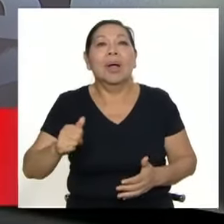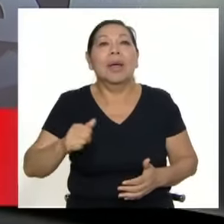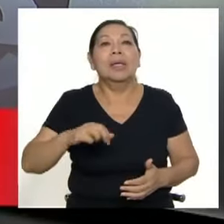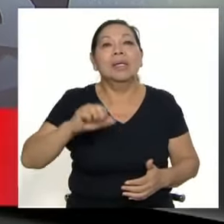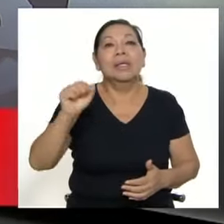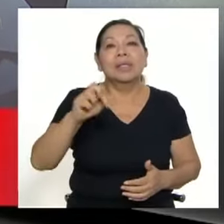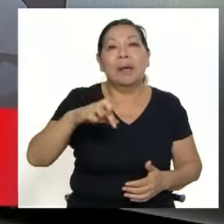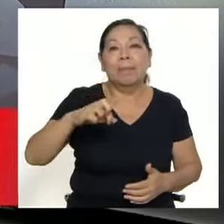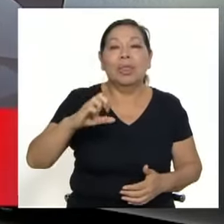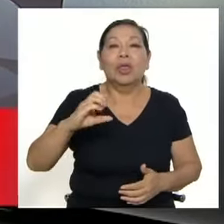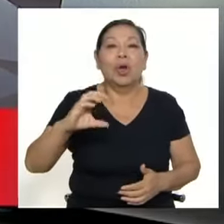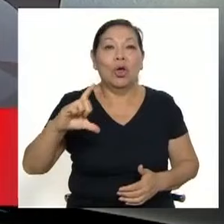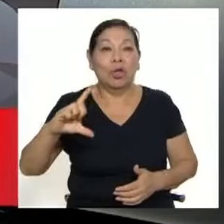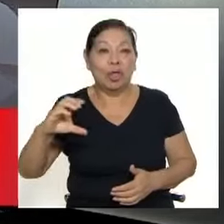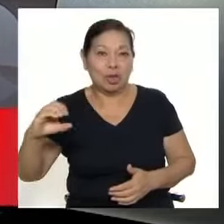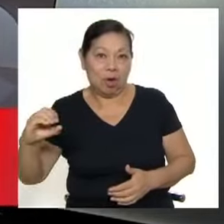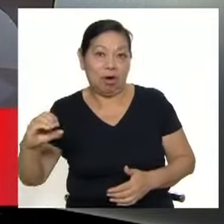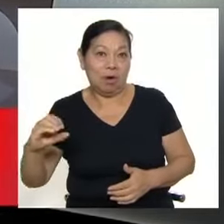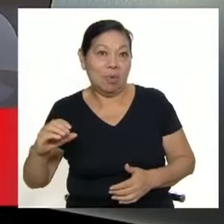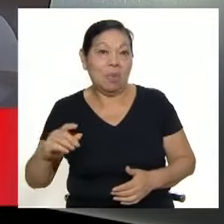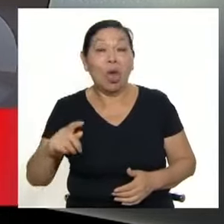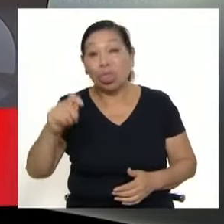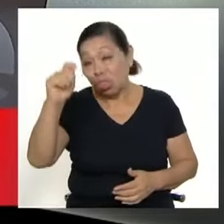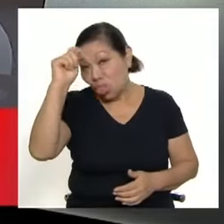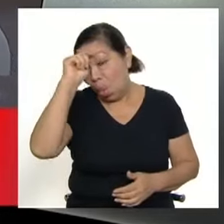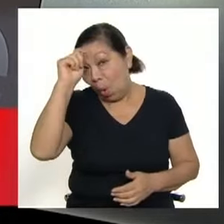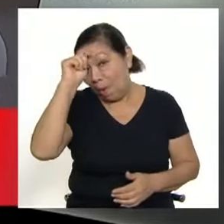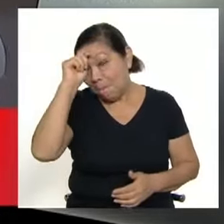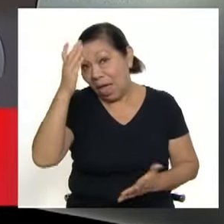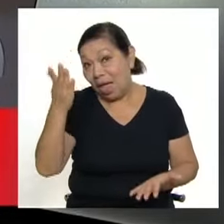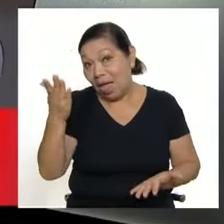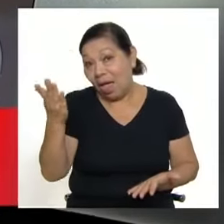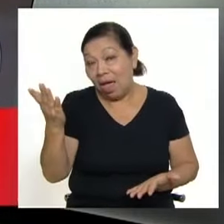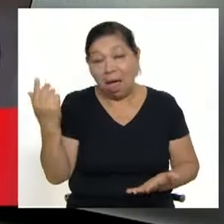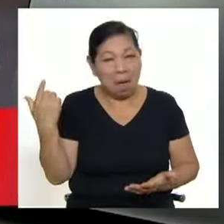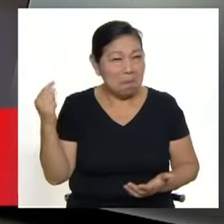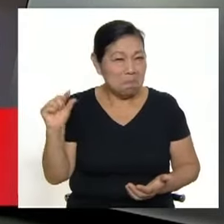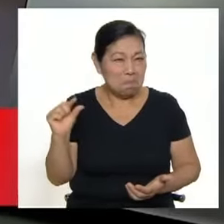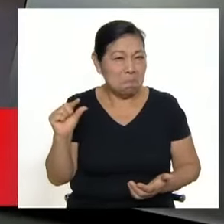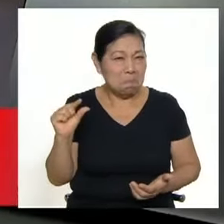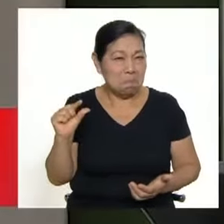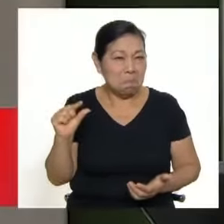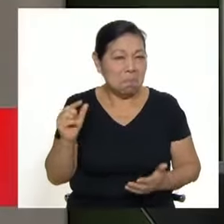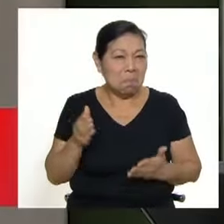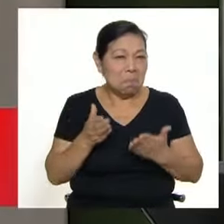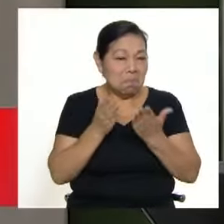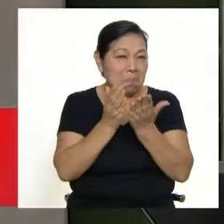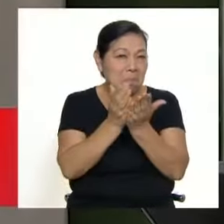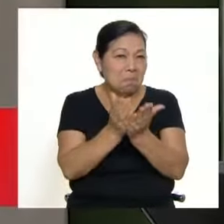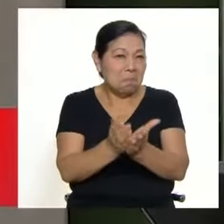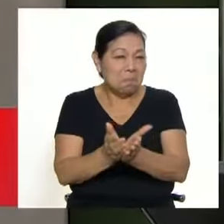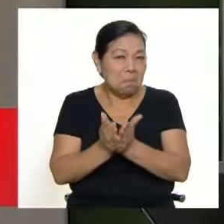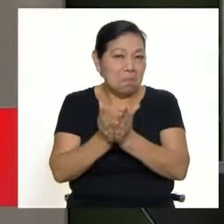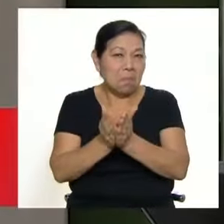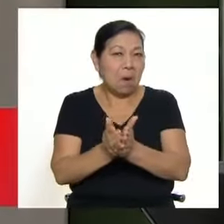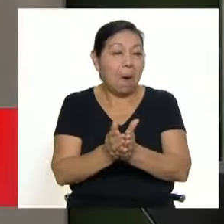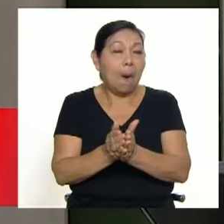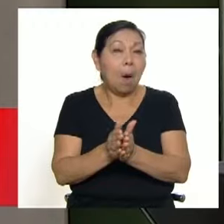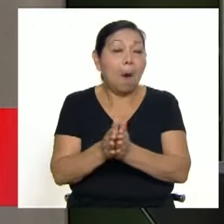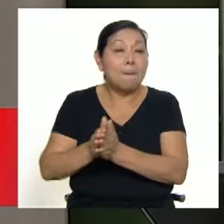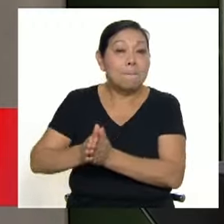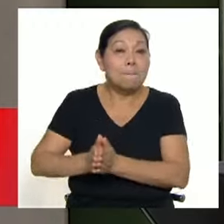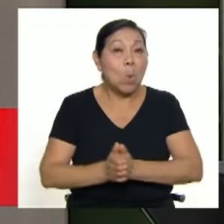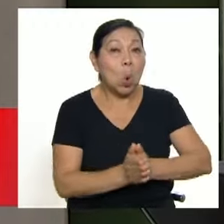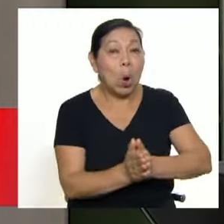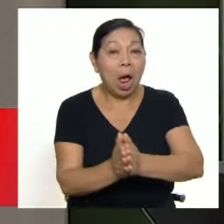Yoc, el viaje que hicimos también a Tumbes, uno que hemos hecho ahorita nomás en barco por la selva, saliendo de Pucallpa, por